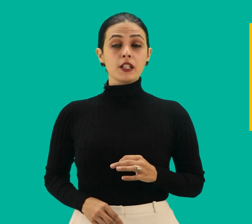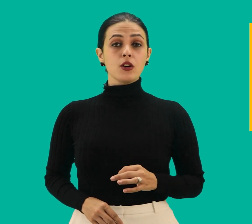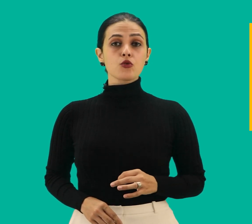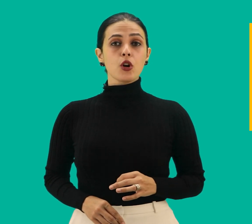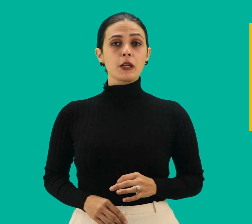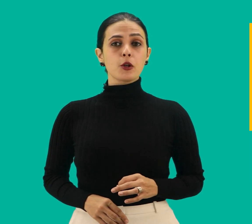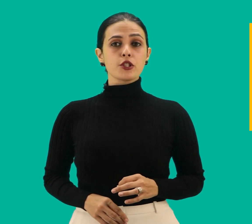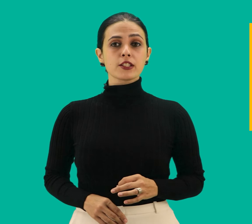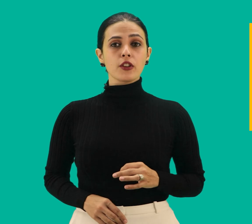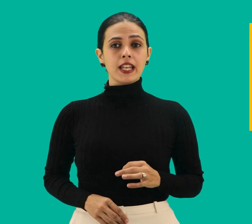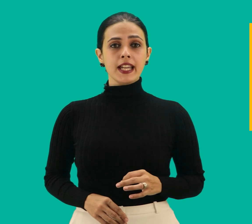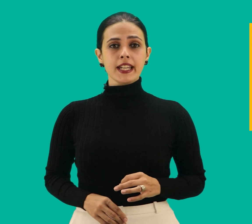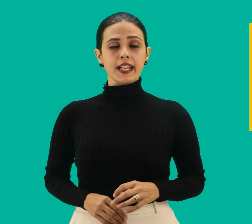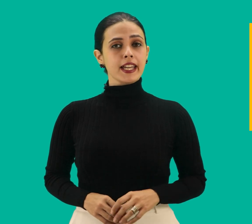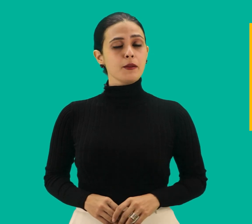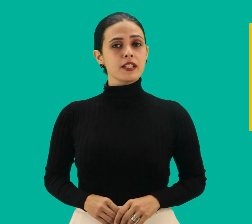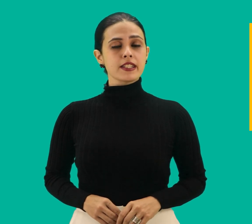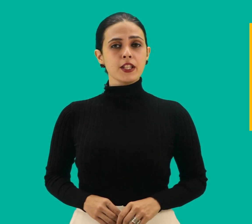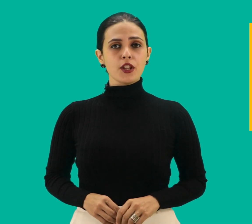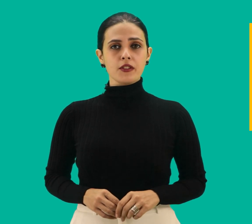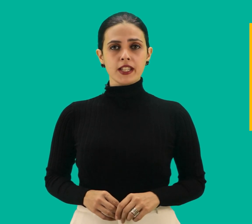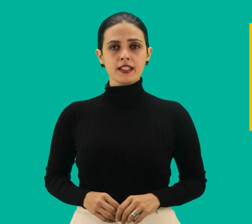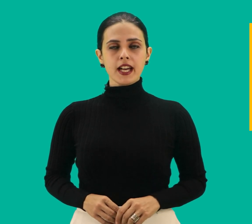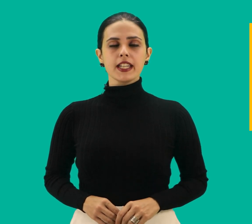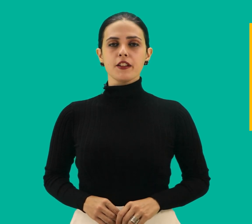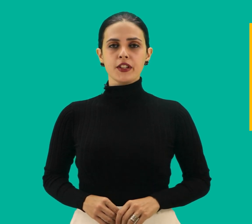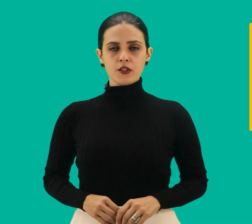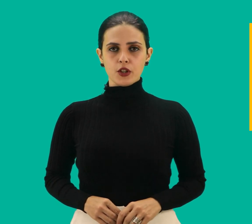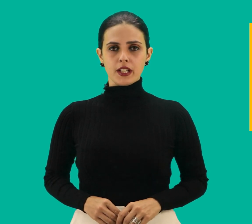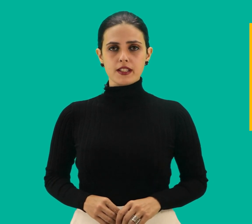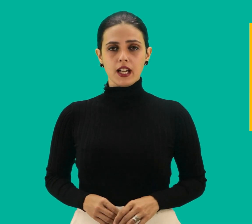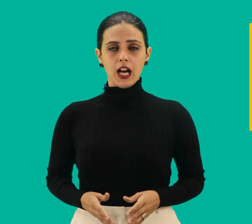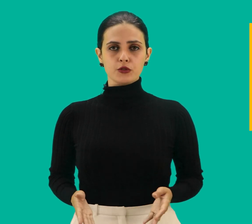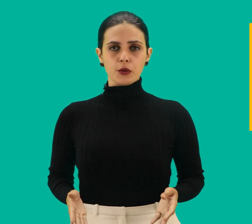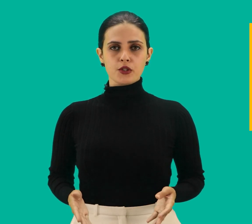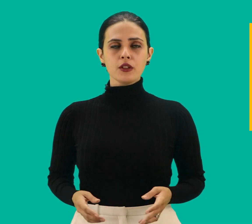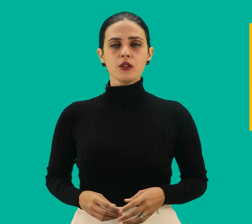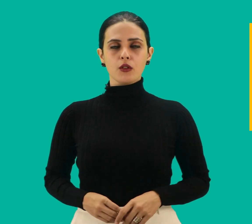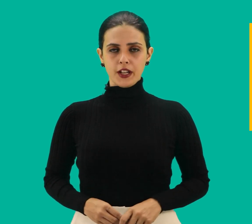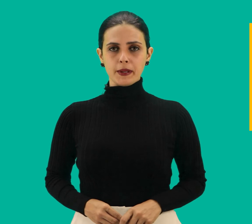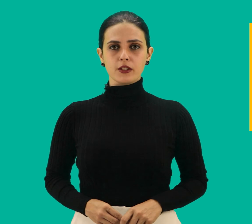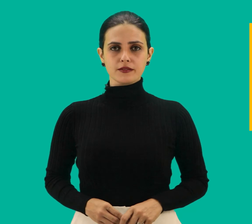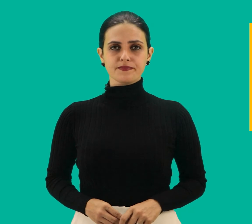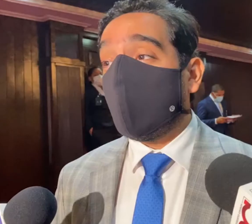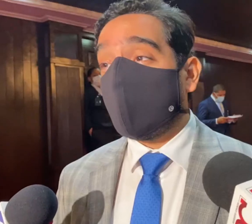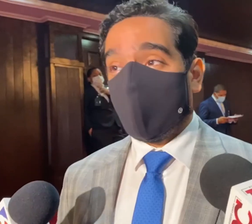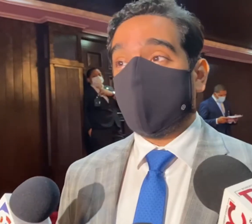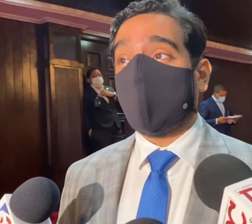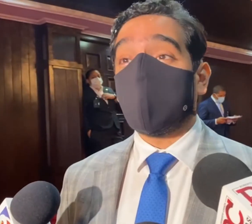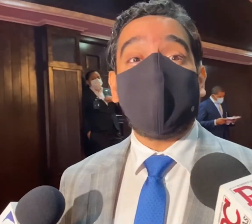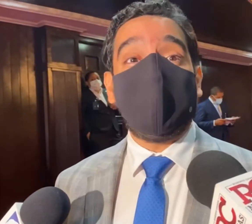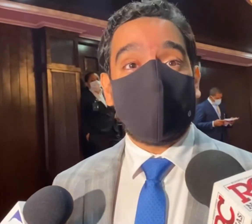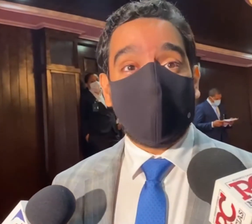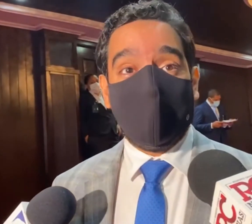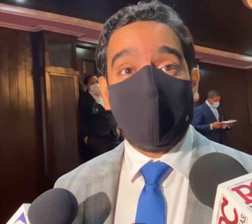su opinión sobre el proyecto de ley que crea el Ministerio de Vivienda y Edificaciones. A continuación, un fragmento. En primer lugar, yo quiero